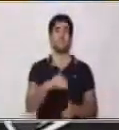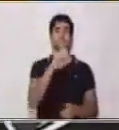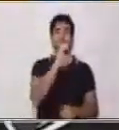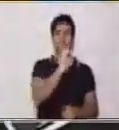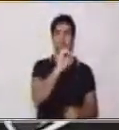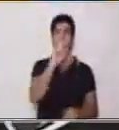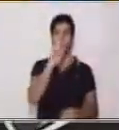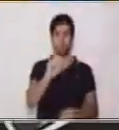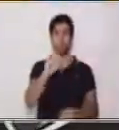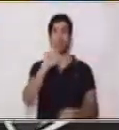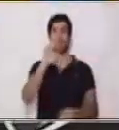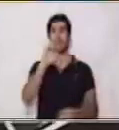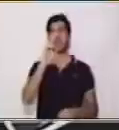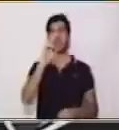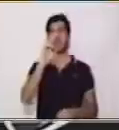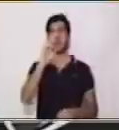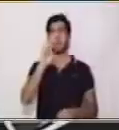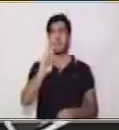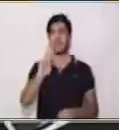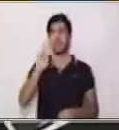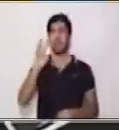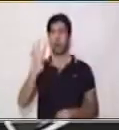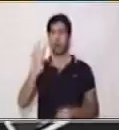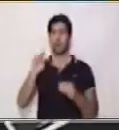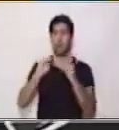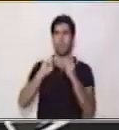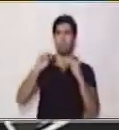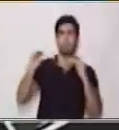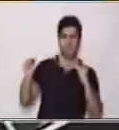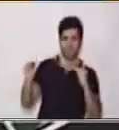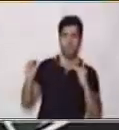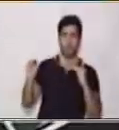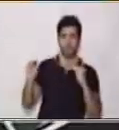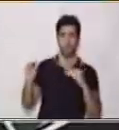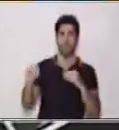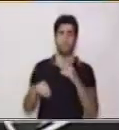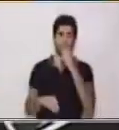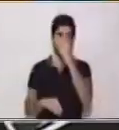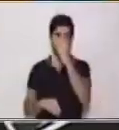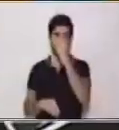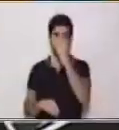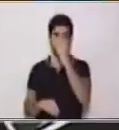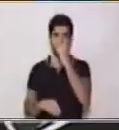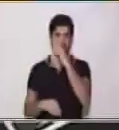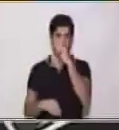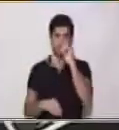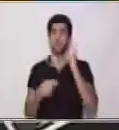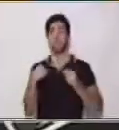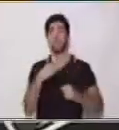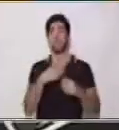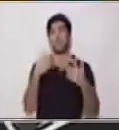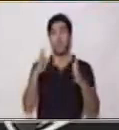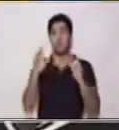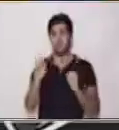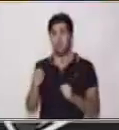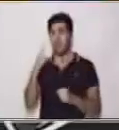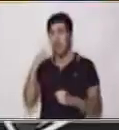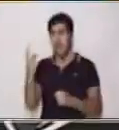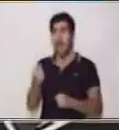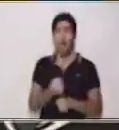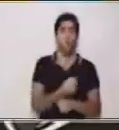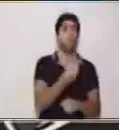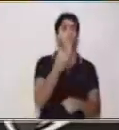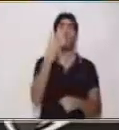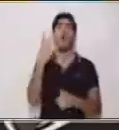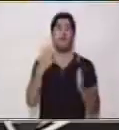0.024 metros cúbicos. Ahora ya podemos realizar y podemos calcular cuántas